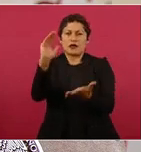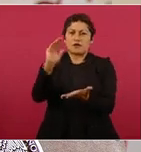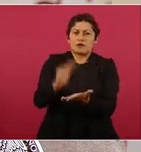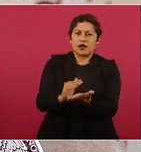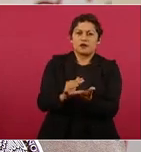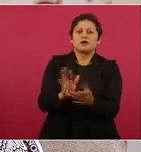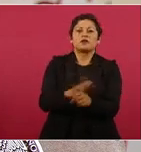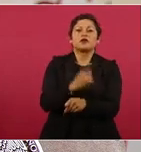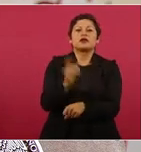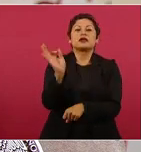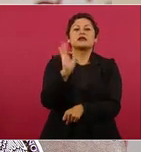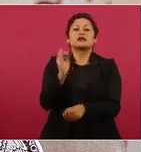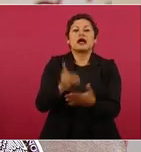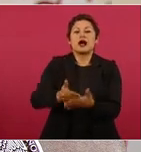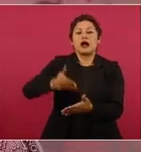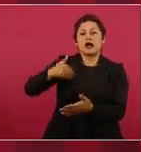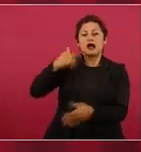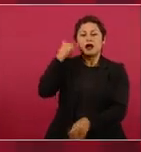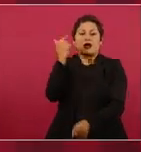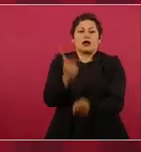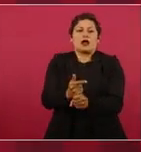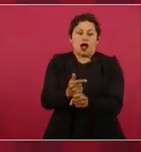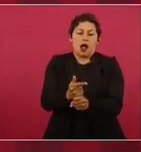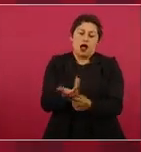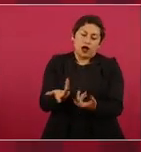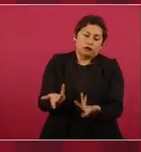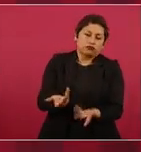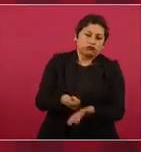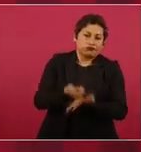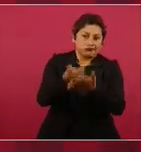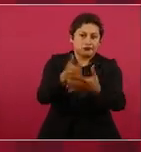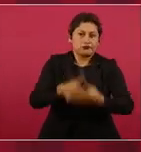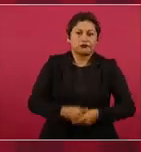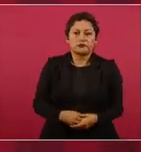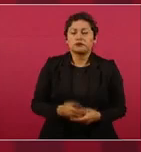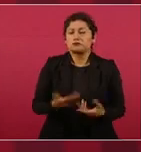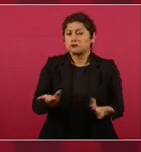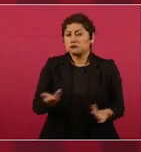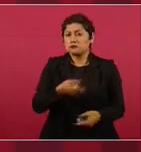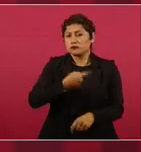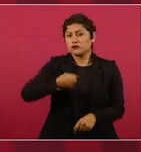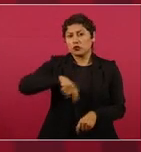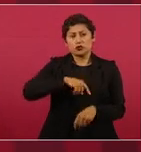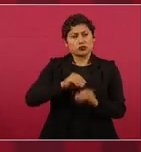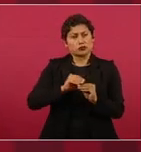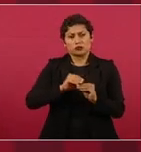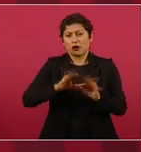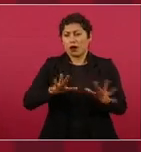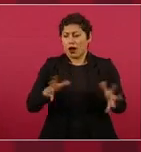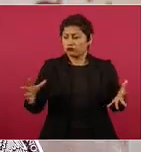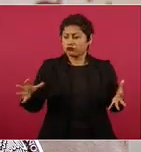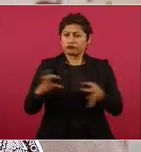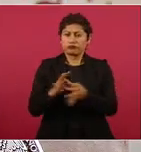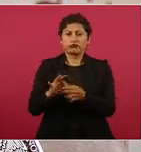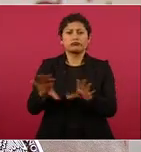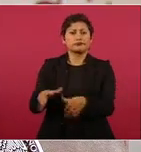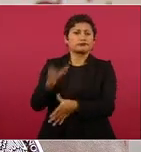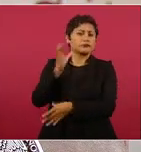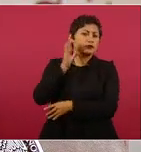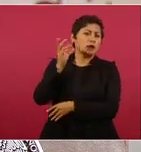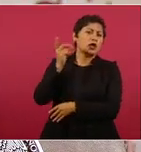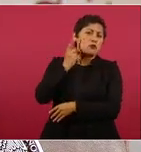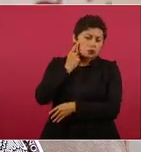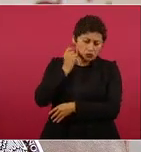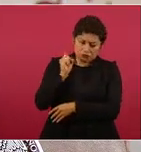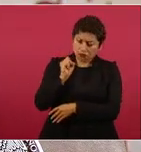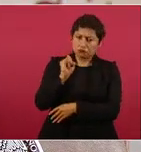se detectan de manera oportuna. Hemos estado en muy buena relación, como la tenemos siempre, con el Congreso de la Unión y estas mesas